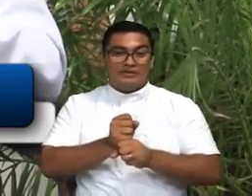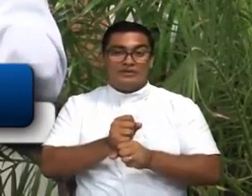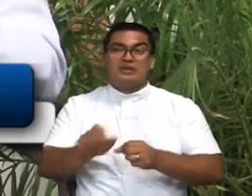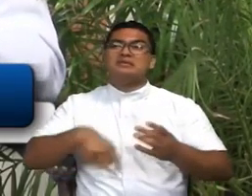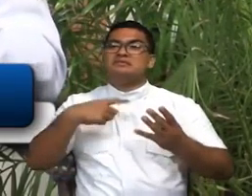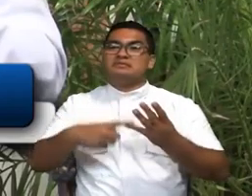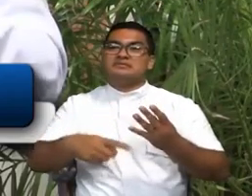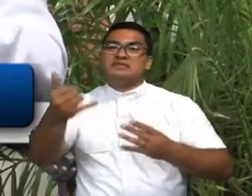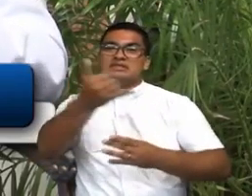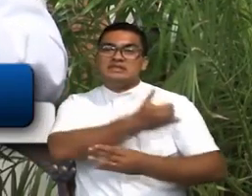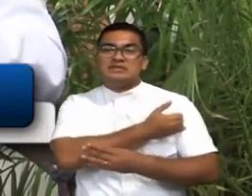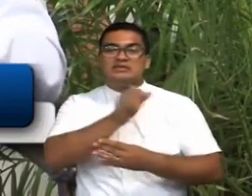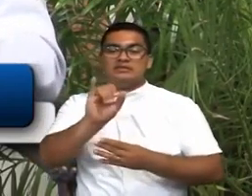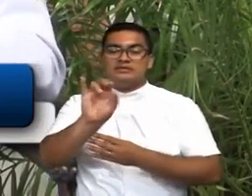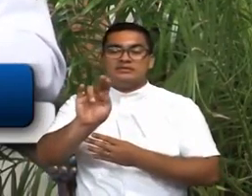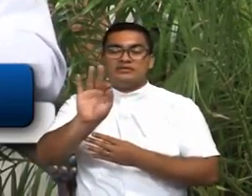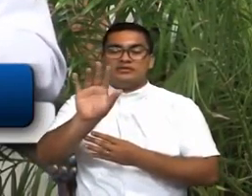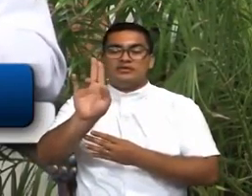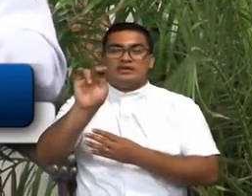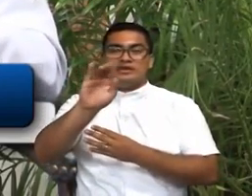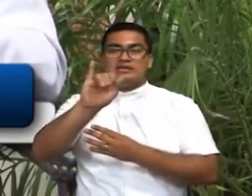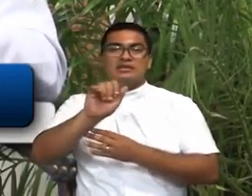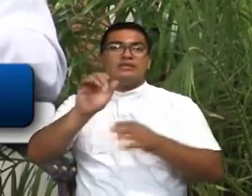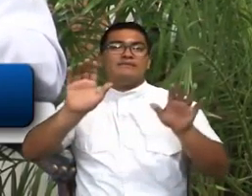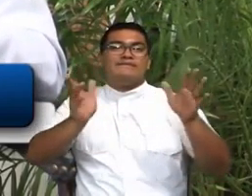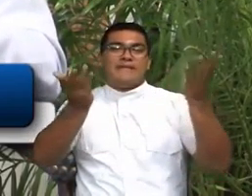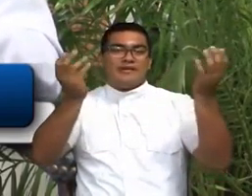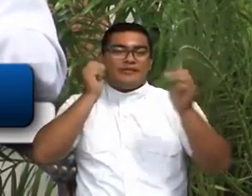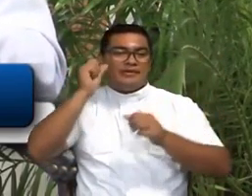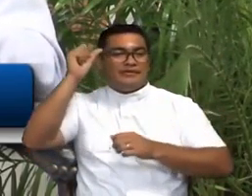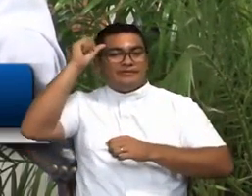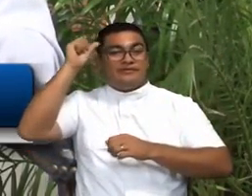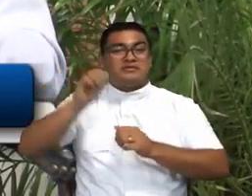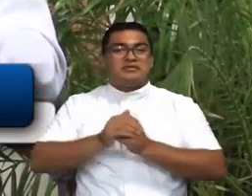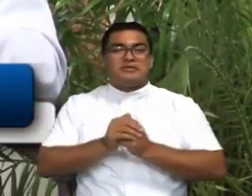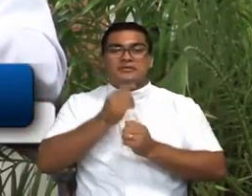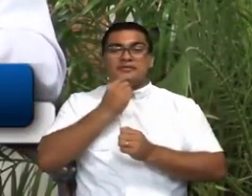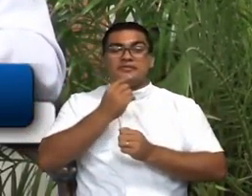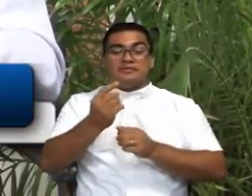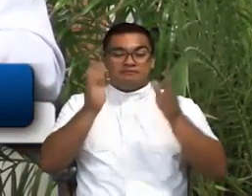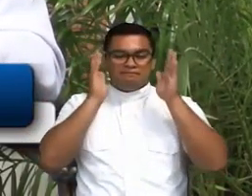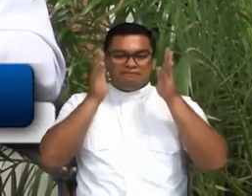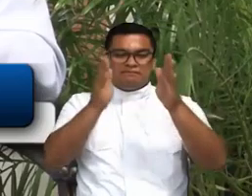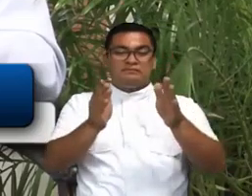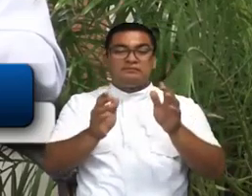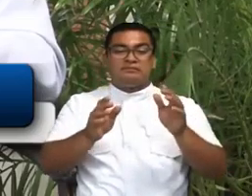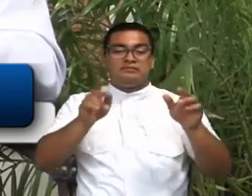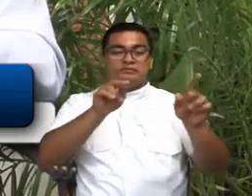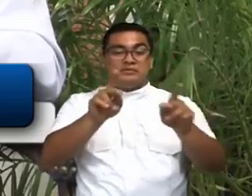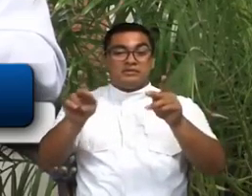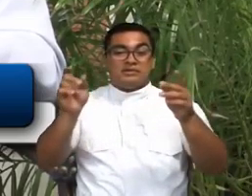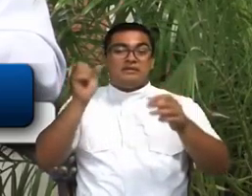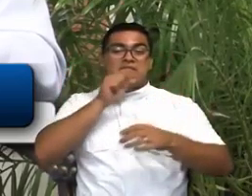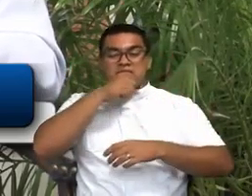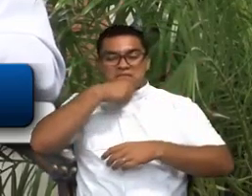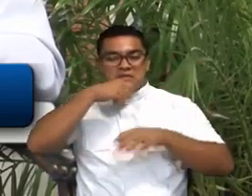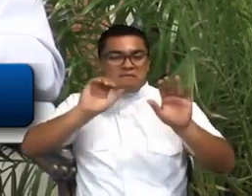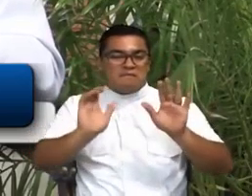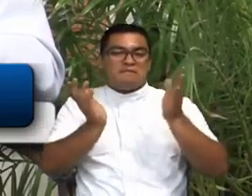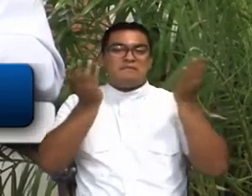a gente mayor, adultos. Y pues ahorita lo que estamos priorizando son las personas adulto mayor y las personas